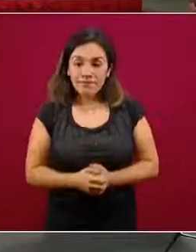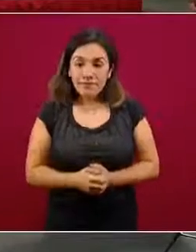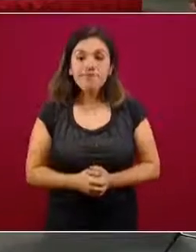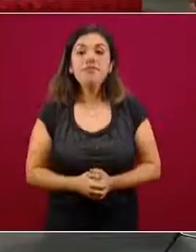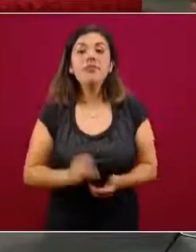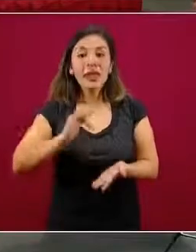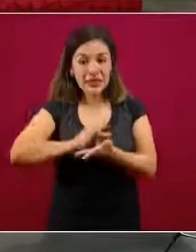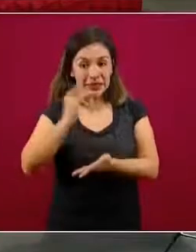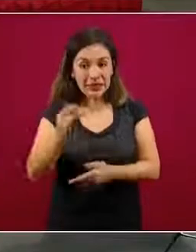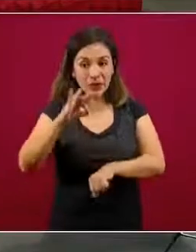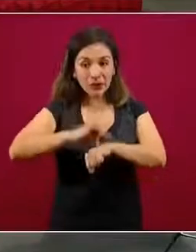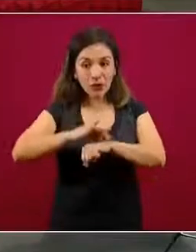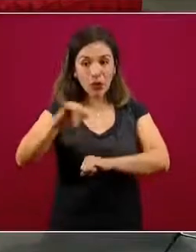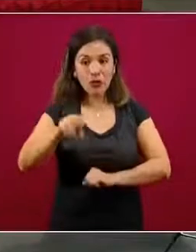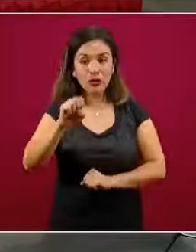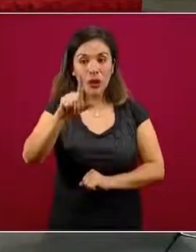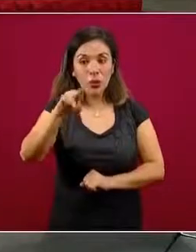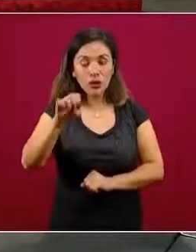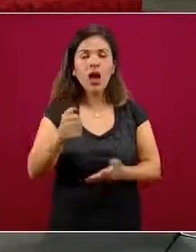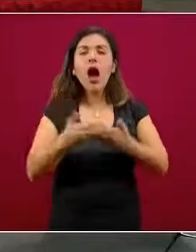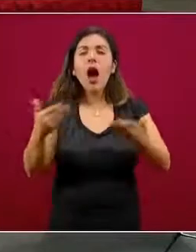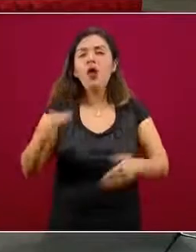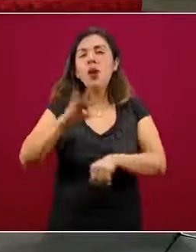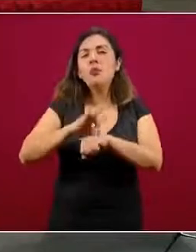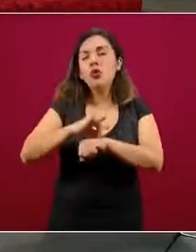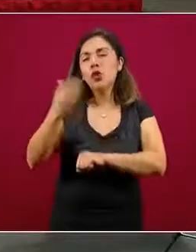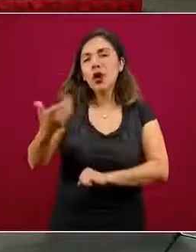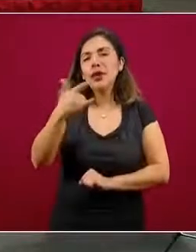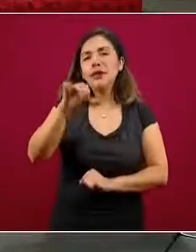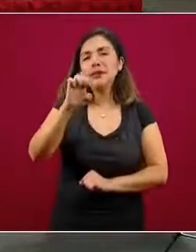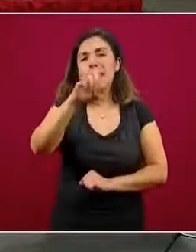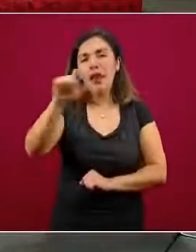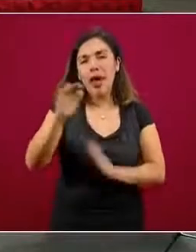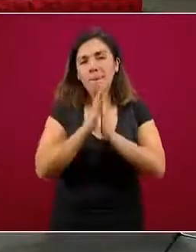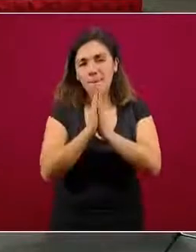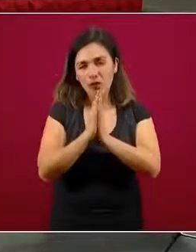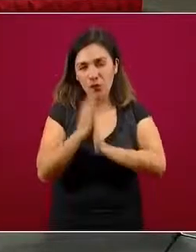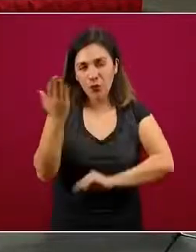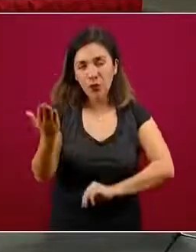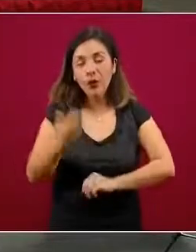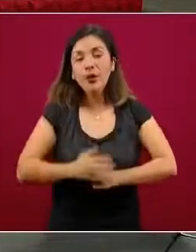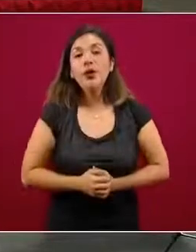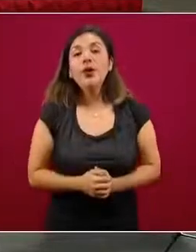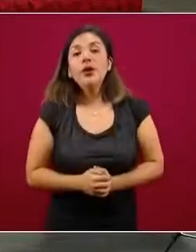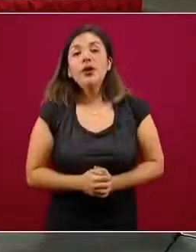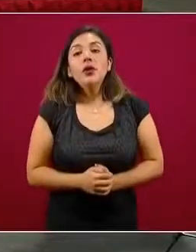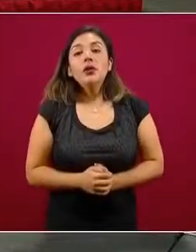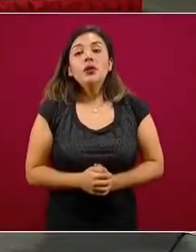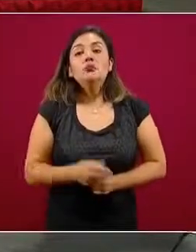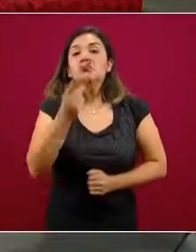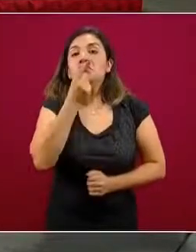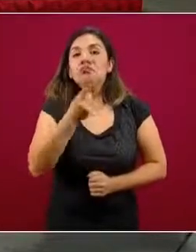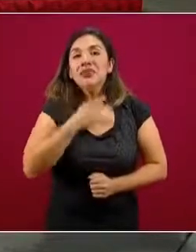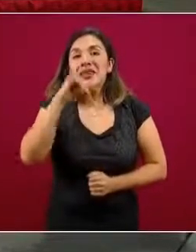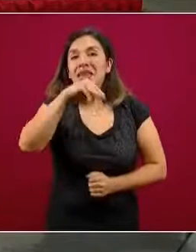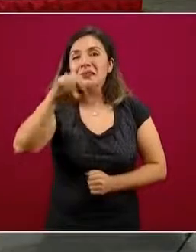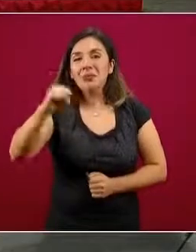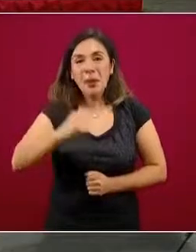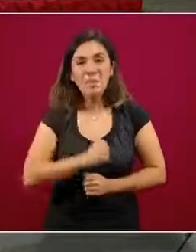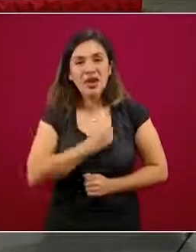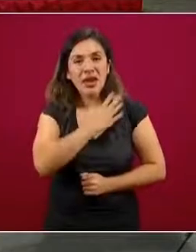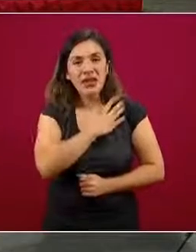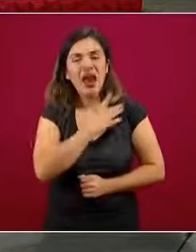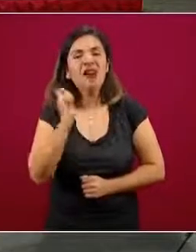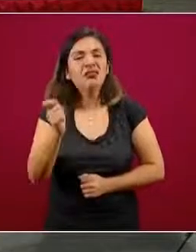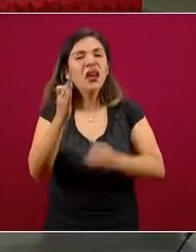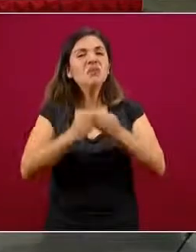Luis Salomía. Le pedimos ahora a la doctora Gisela Lara Saldaña si nos comenta sobre el IMSS Bienestar y el